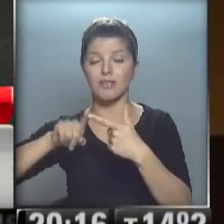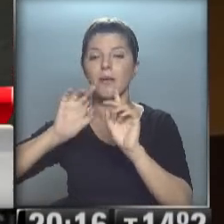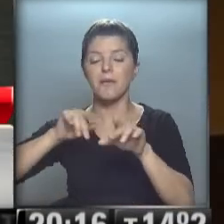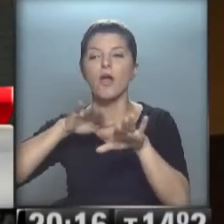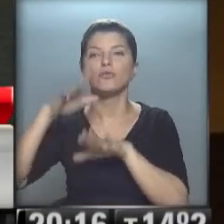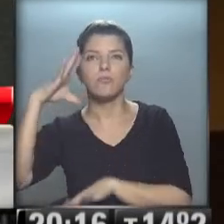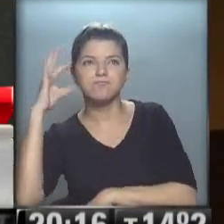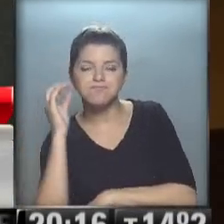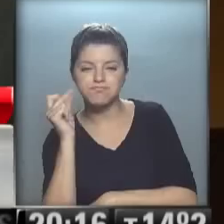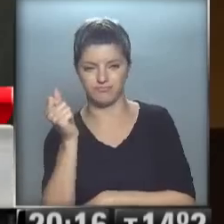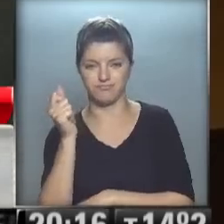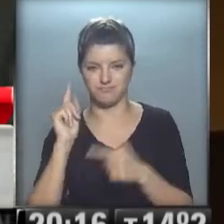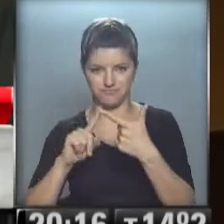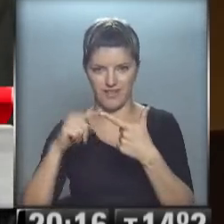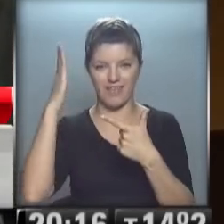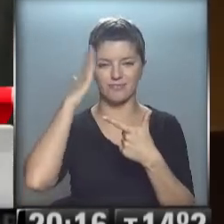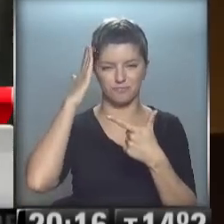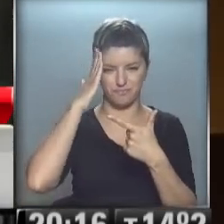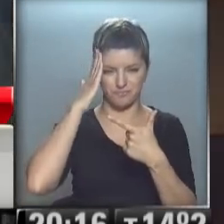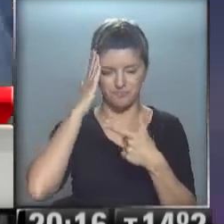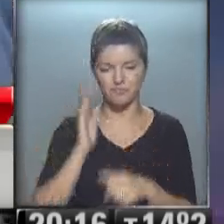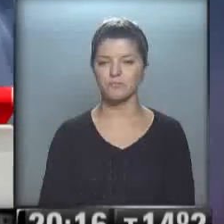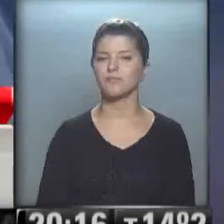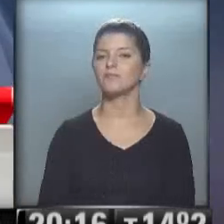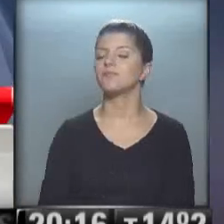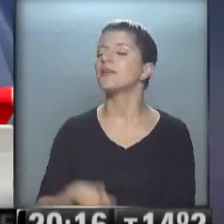creatividad cerebral. Maestro, recién usted